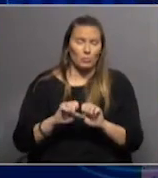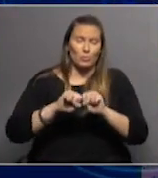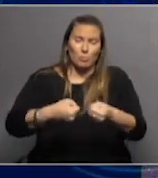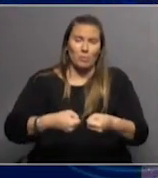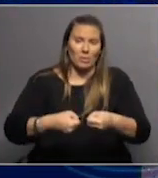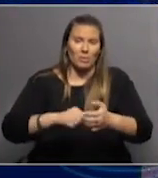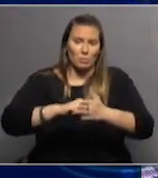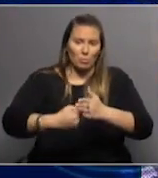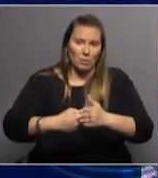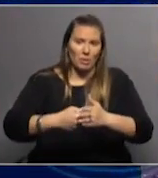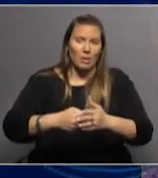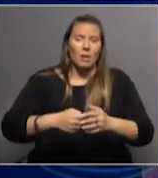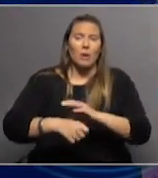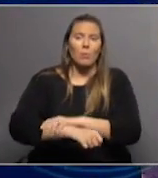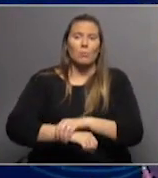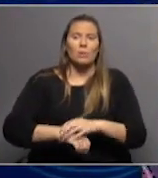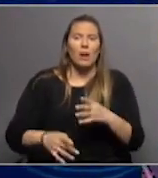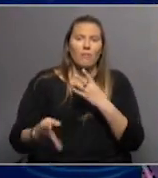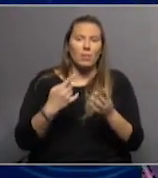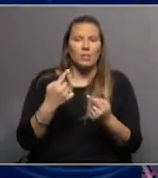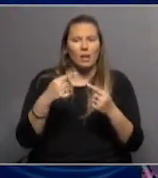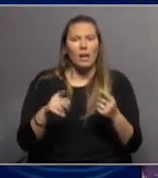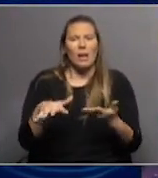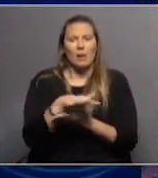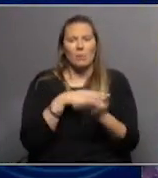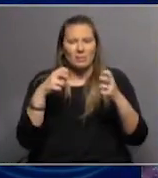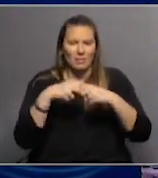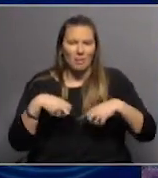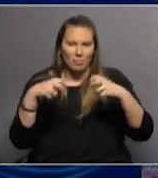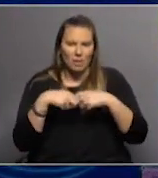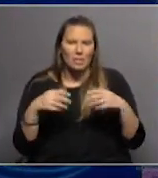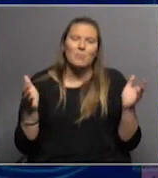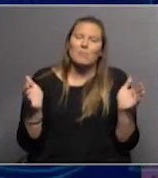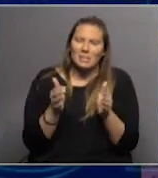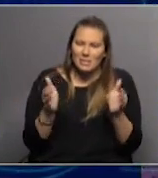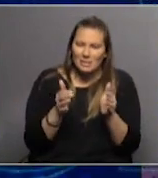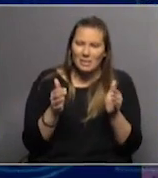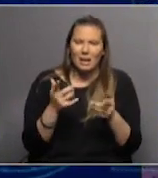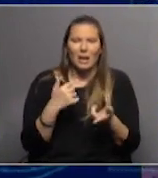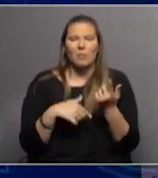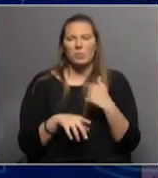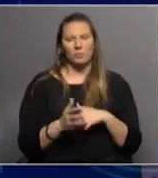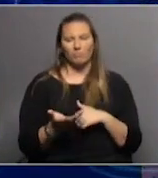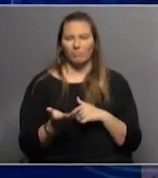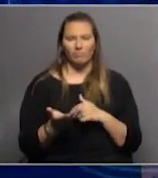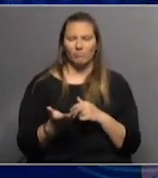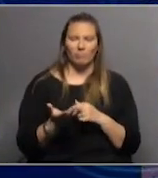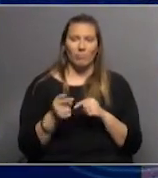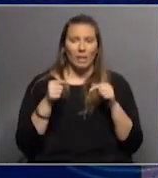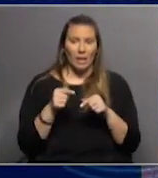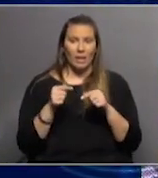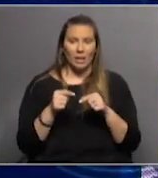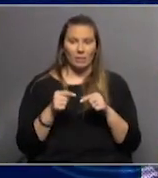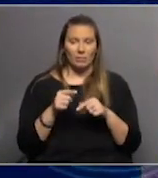suspender. Hicimos una feria alternativa en la Plaza Independencia, más pequeña, pero bueno, esta